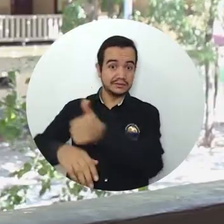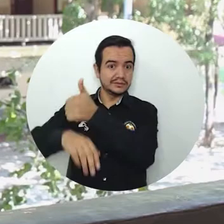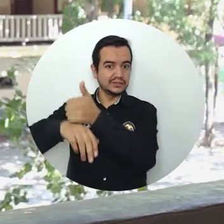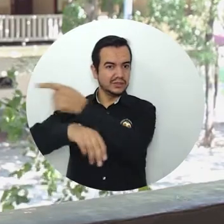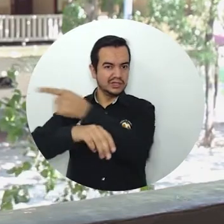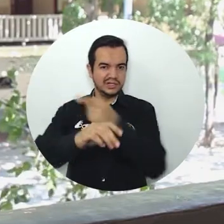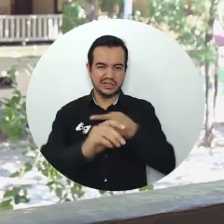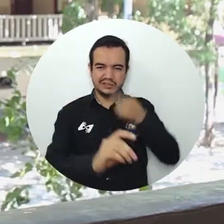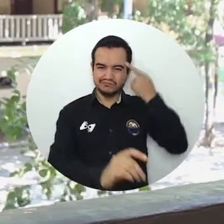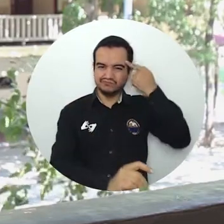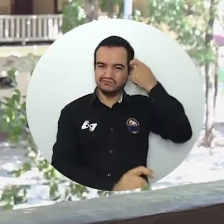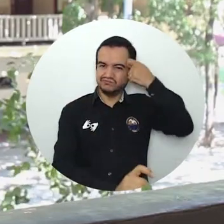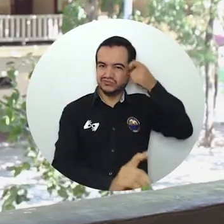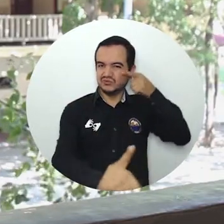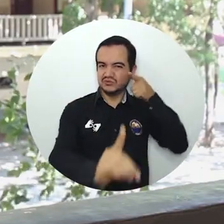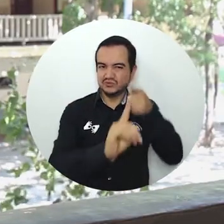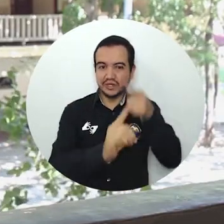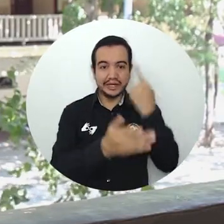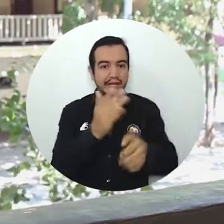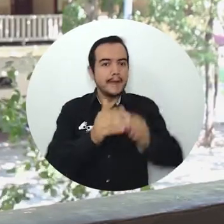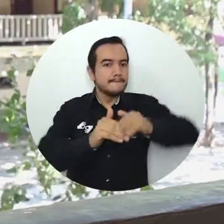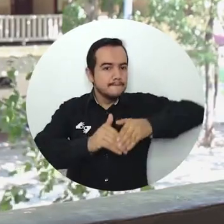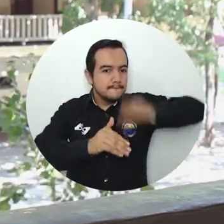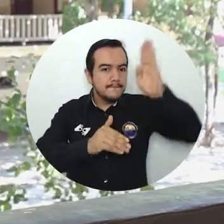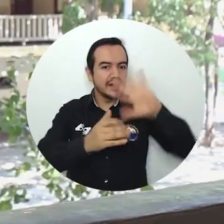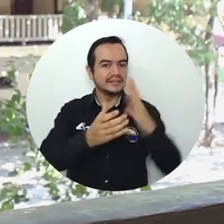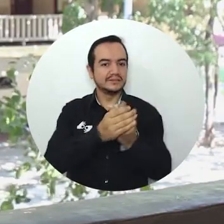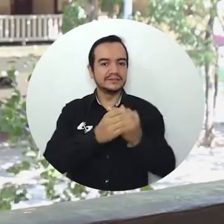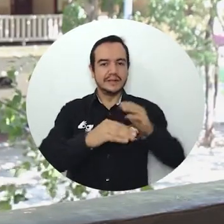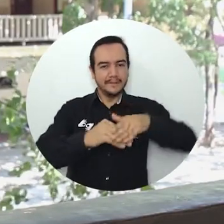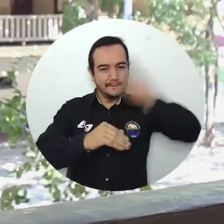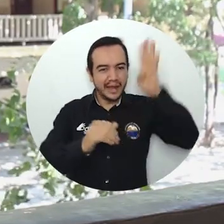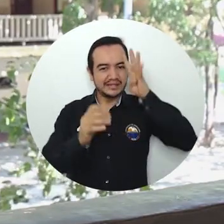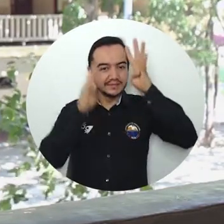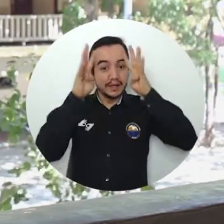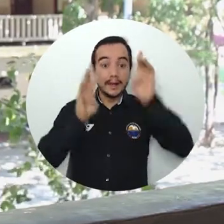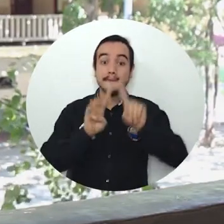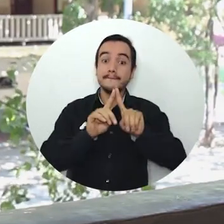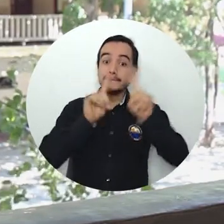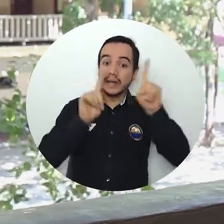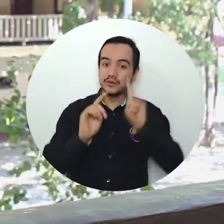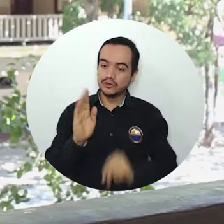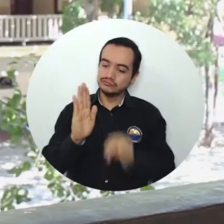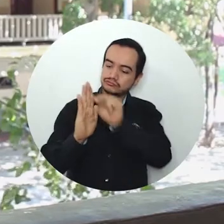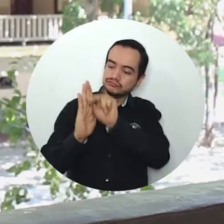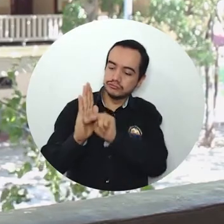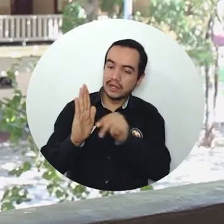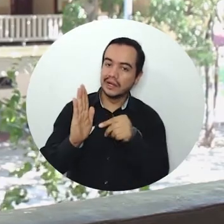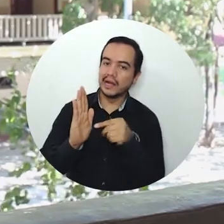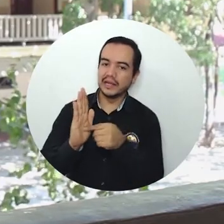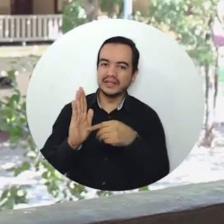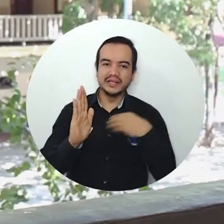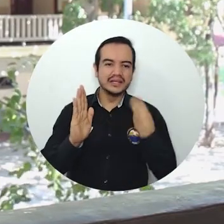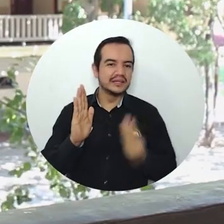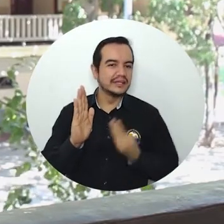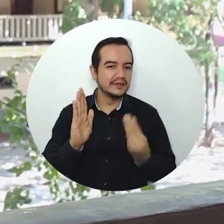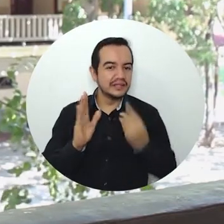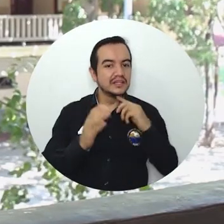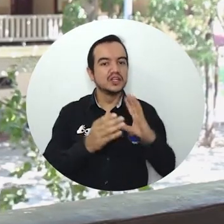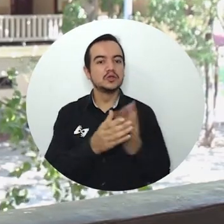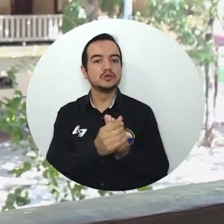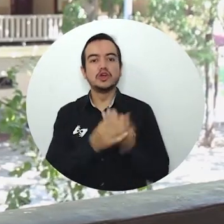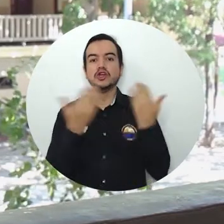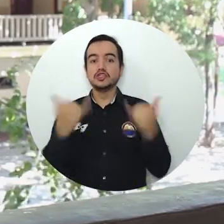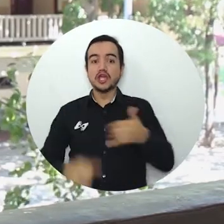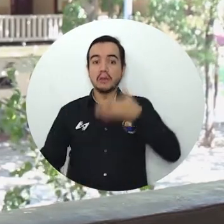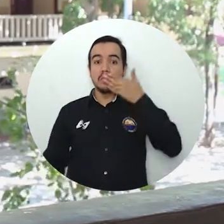señor rector en que es una universidad más incluyente, más innovadora, pero con políticas claras que dan lineamientos de qué va a